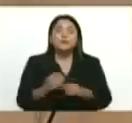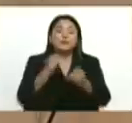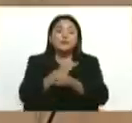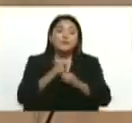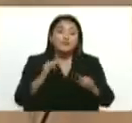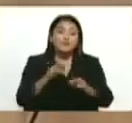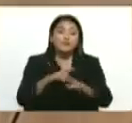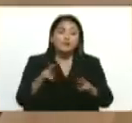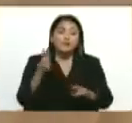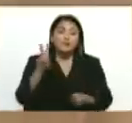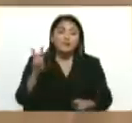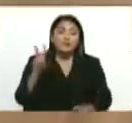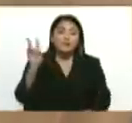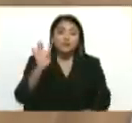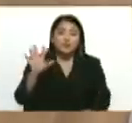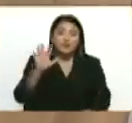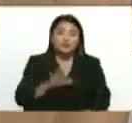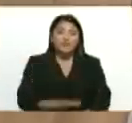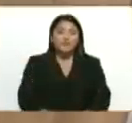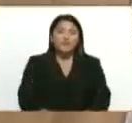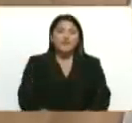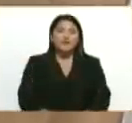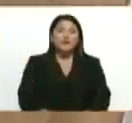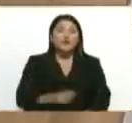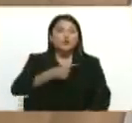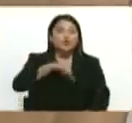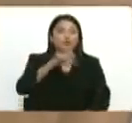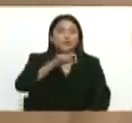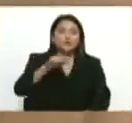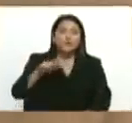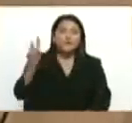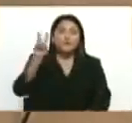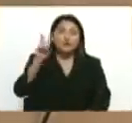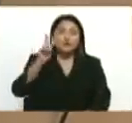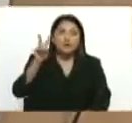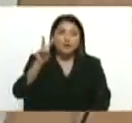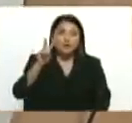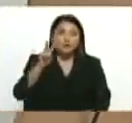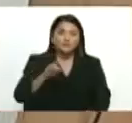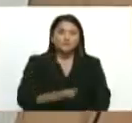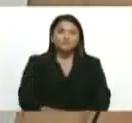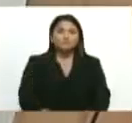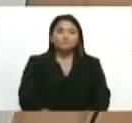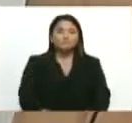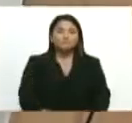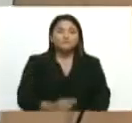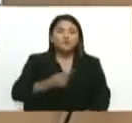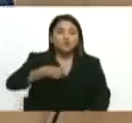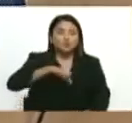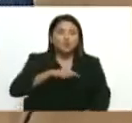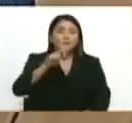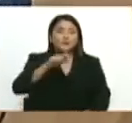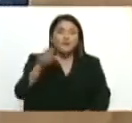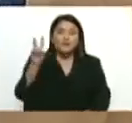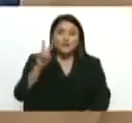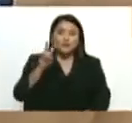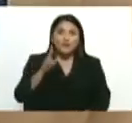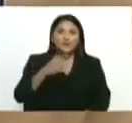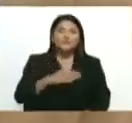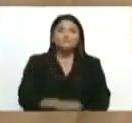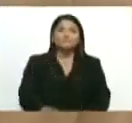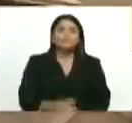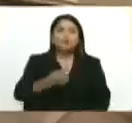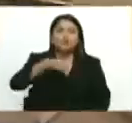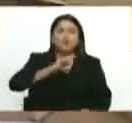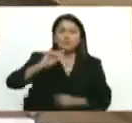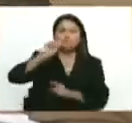de Venezuela, debe recibir de las venezolanas y de los venezolanos, es decir, de los patriotas y las patriotas venezolanas, la